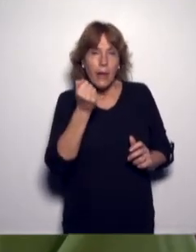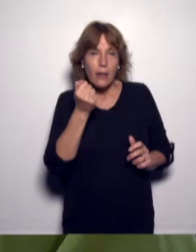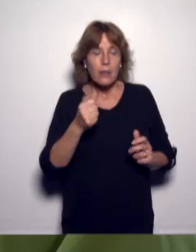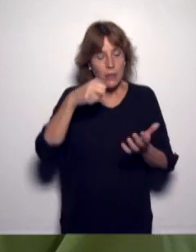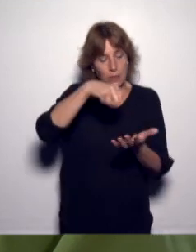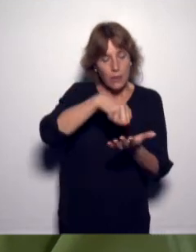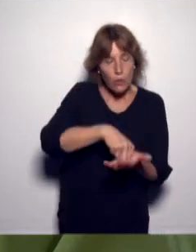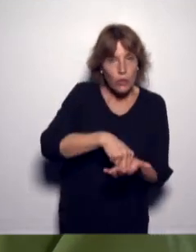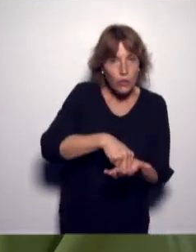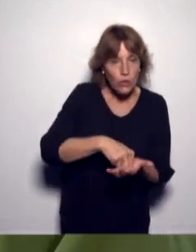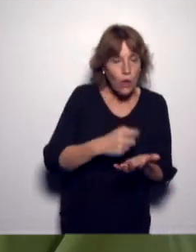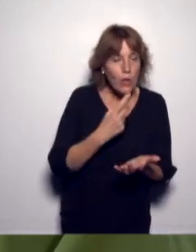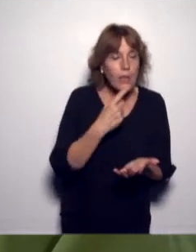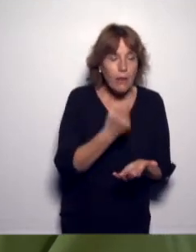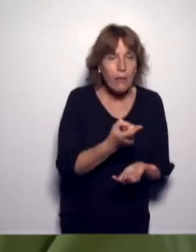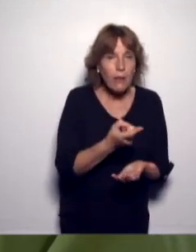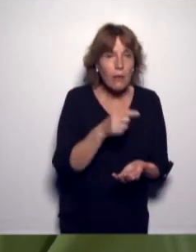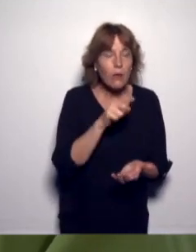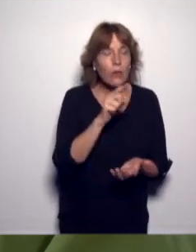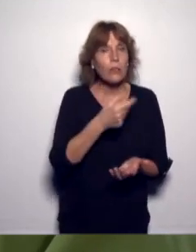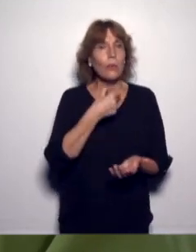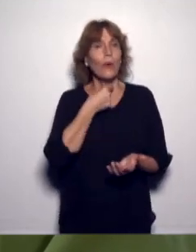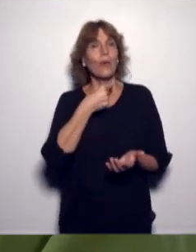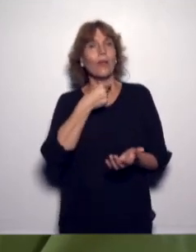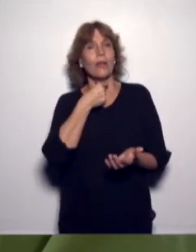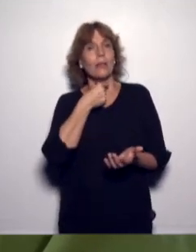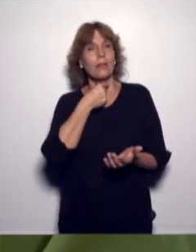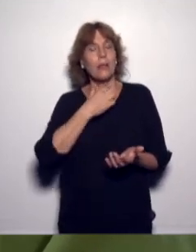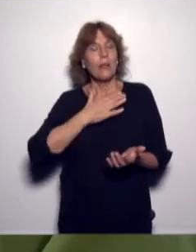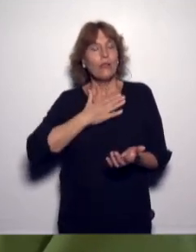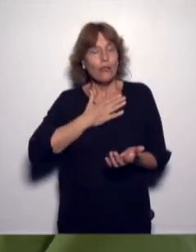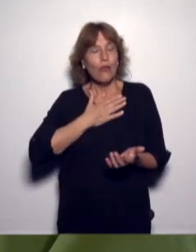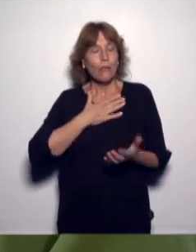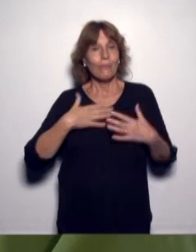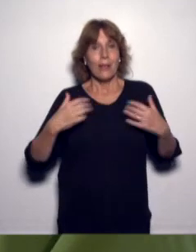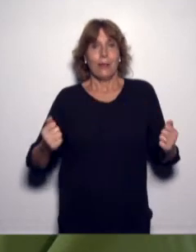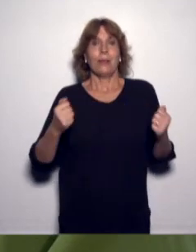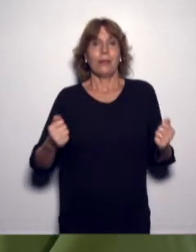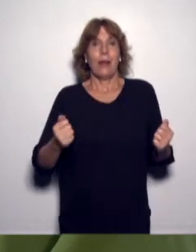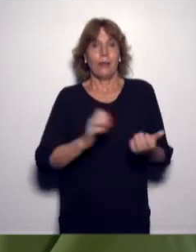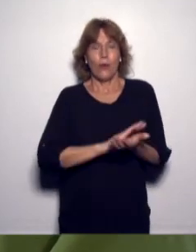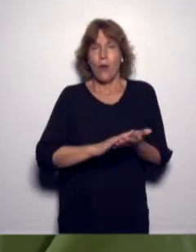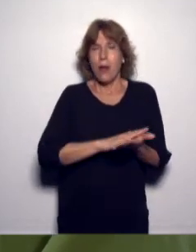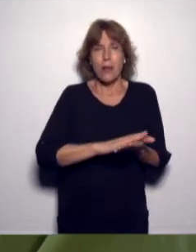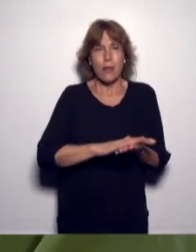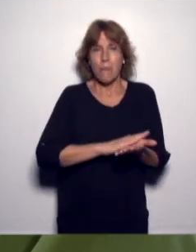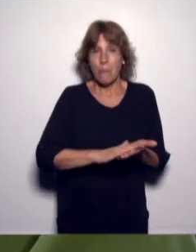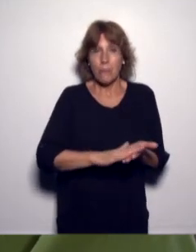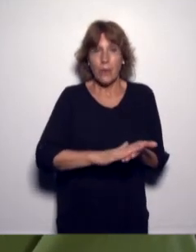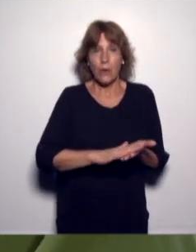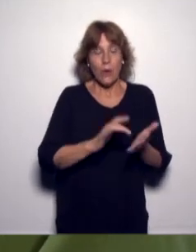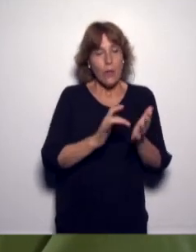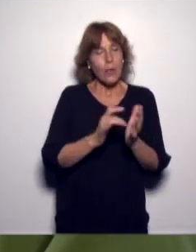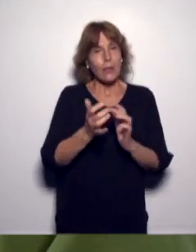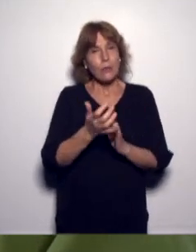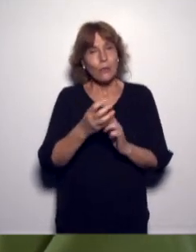dijo, «Si quieres, puedes purificarme». Jesús, conmovido,